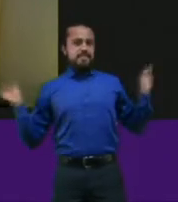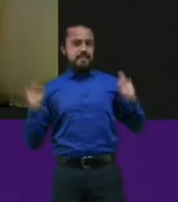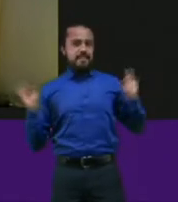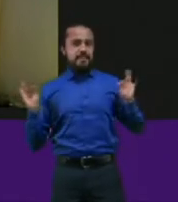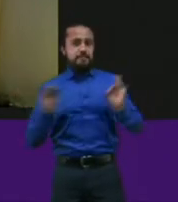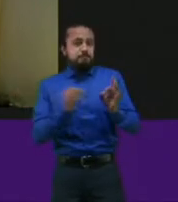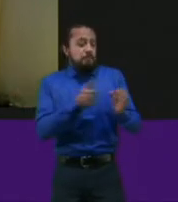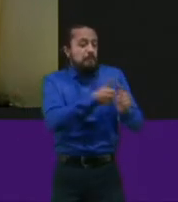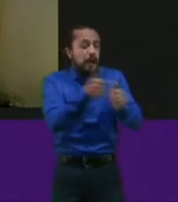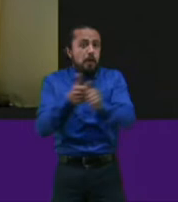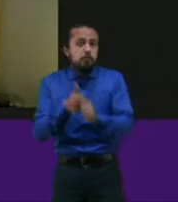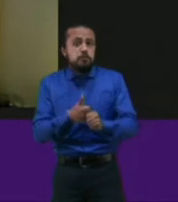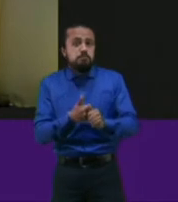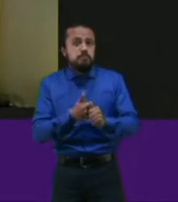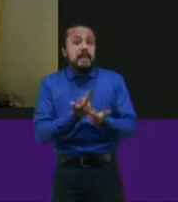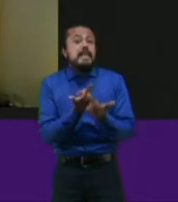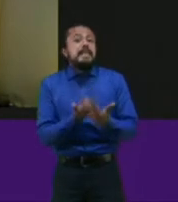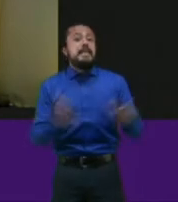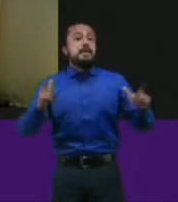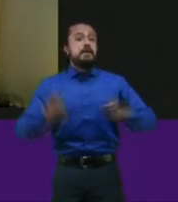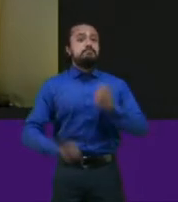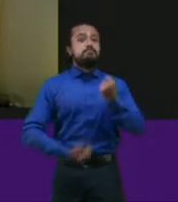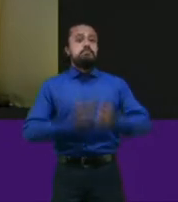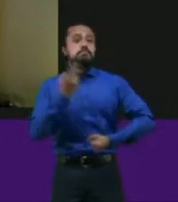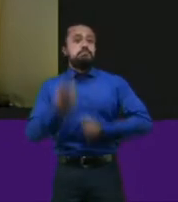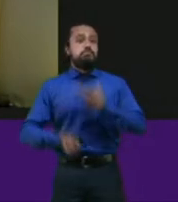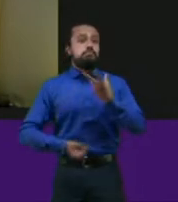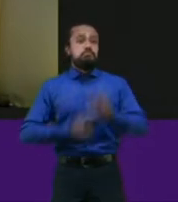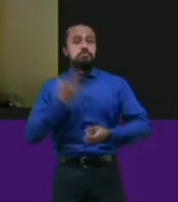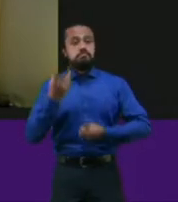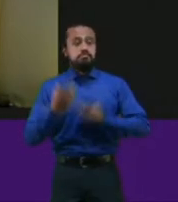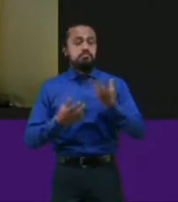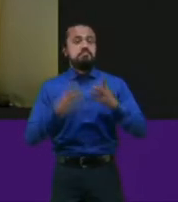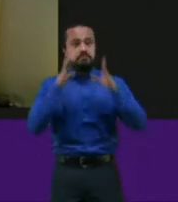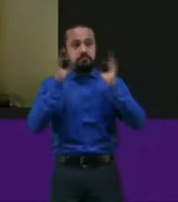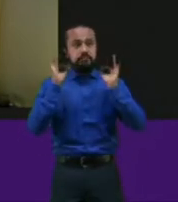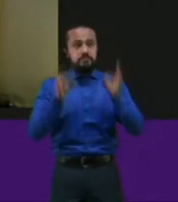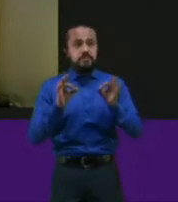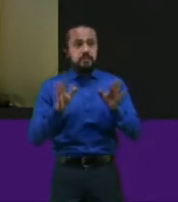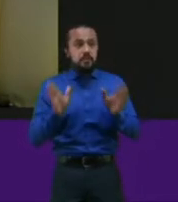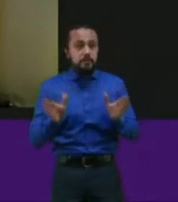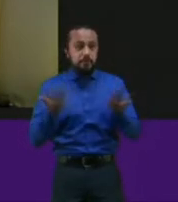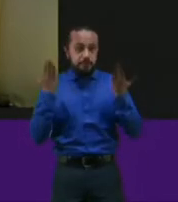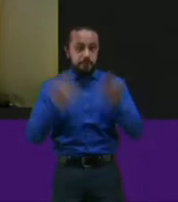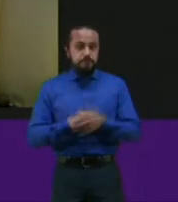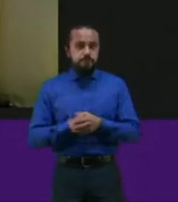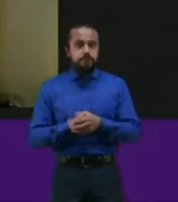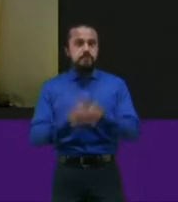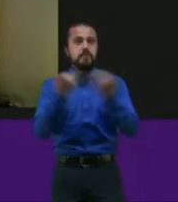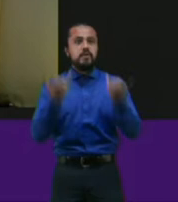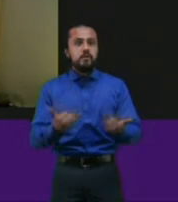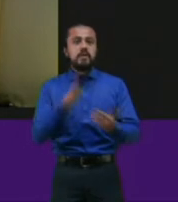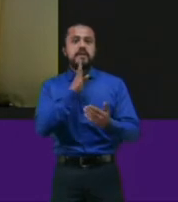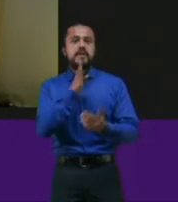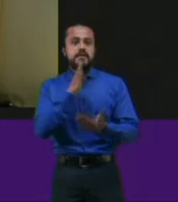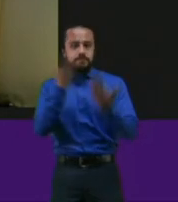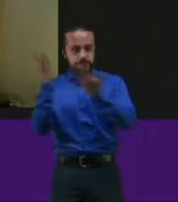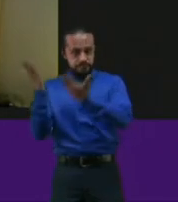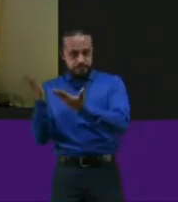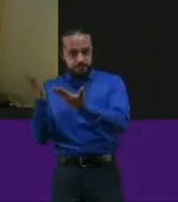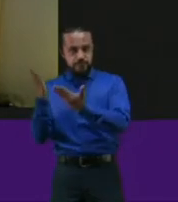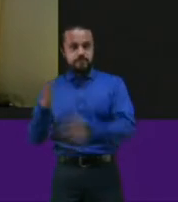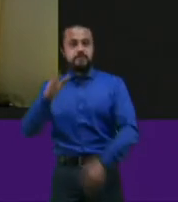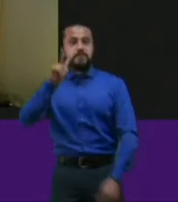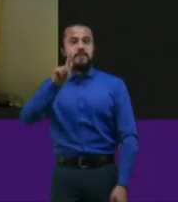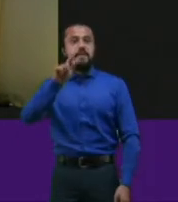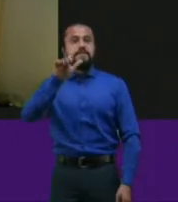uno, y yo creo que la idea es que todos vamos tomando nota y vamos como cogiendo lo mejor. Bueno, seguimos con Fabián Gómez de